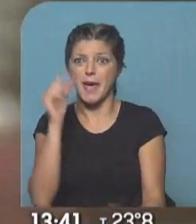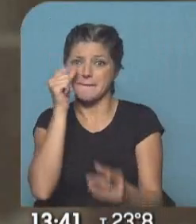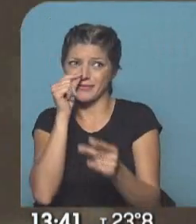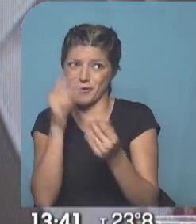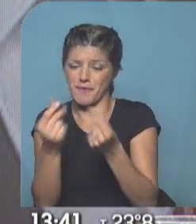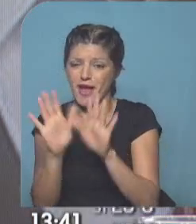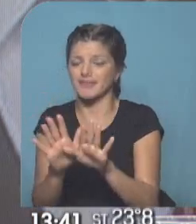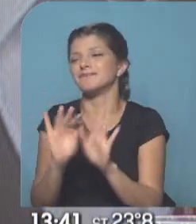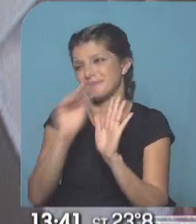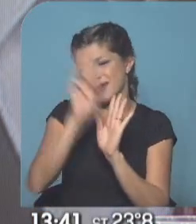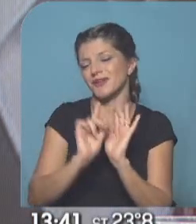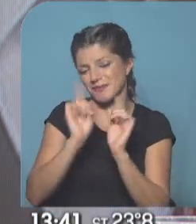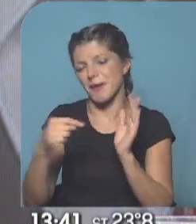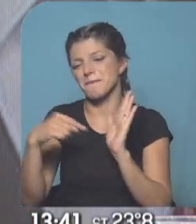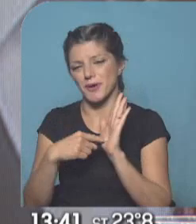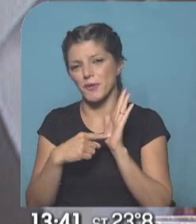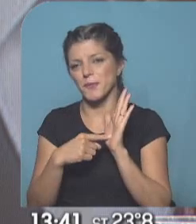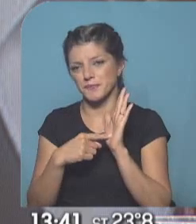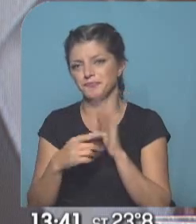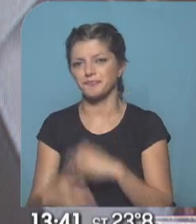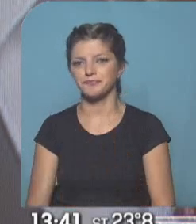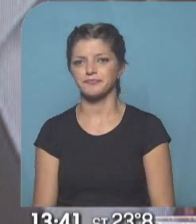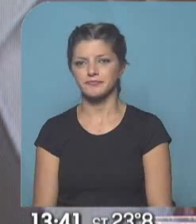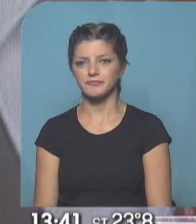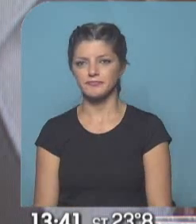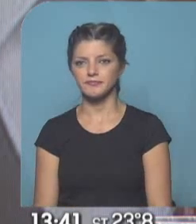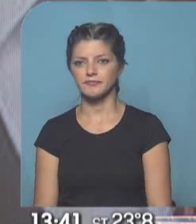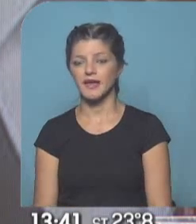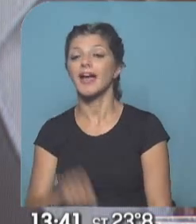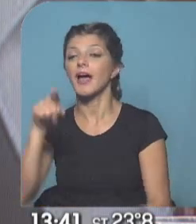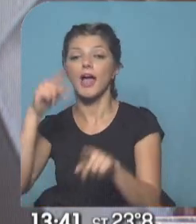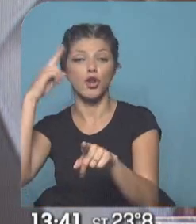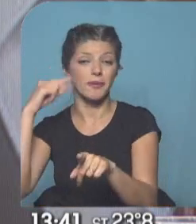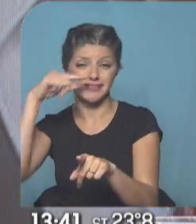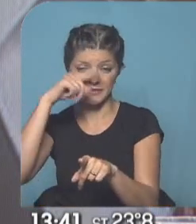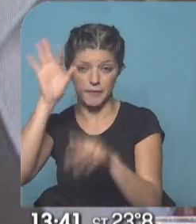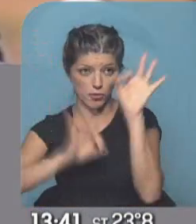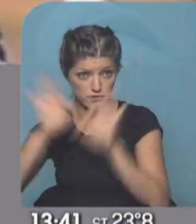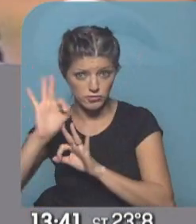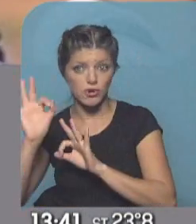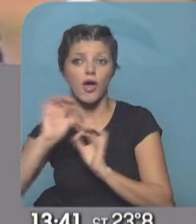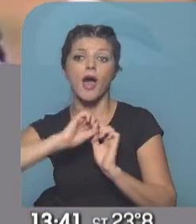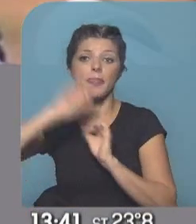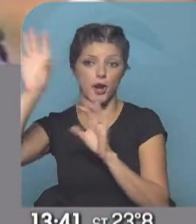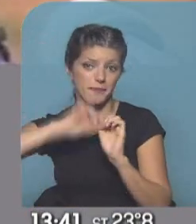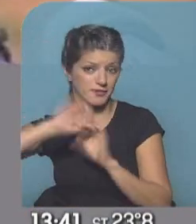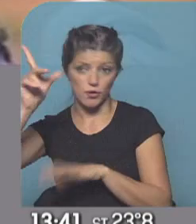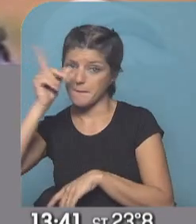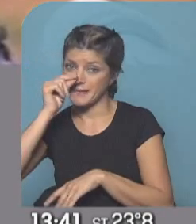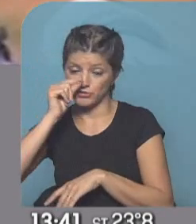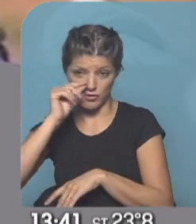Venezuela petroleros. también, pero no, bueno, digamos que ellos tienen muy armado el 97% de las exportaciones son embarques de petróleo,